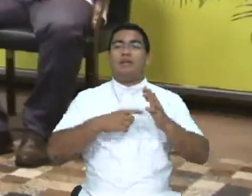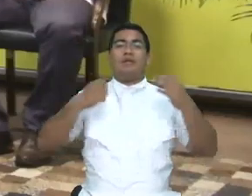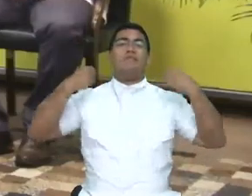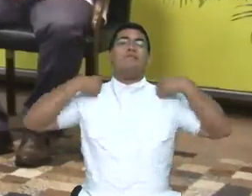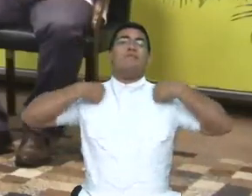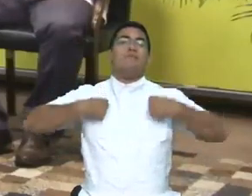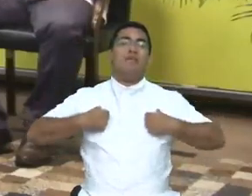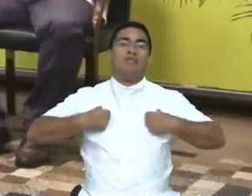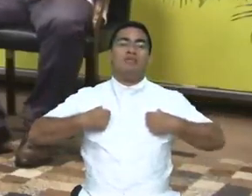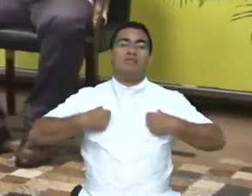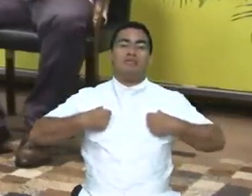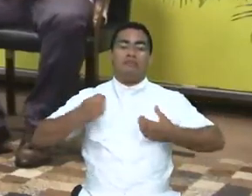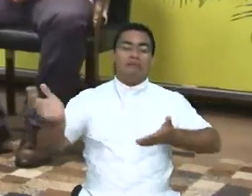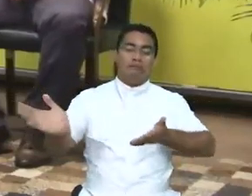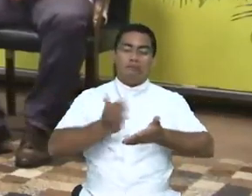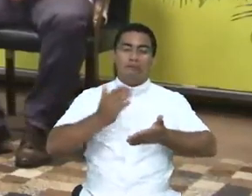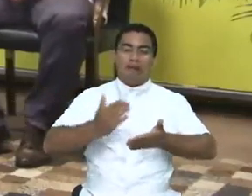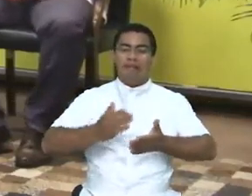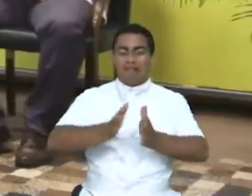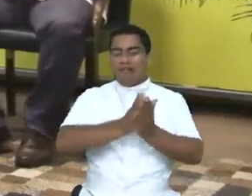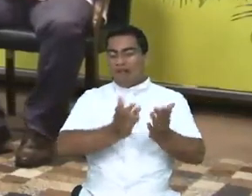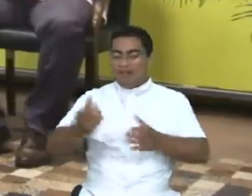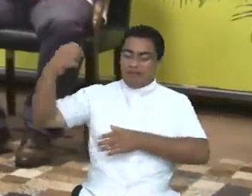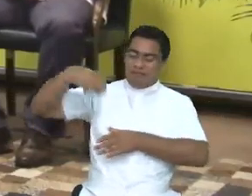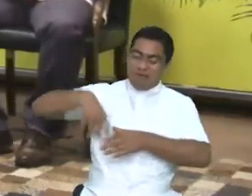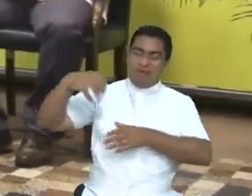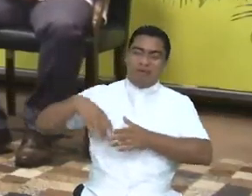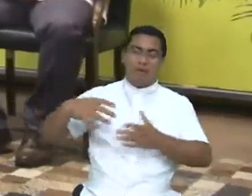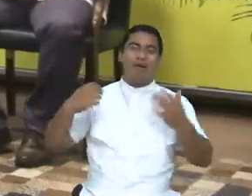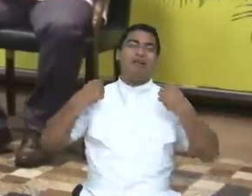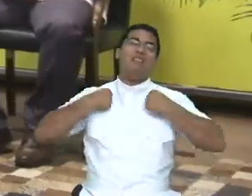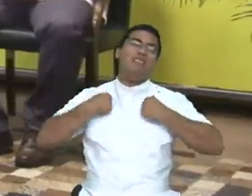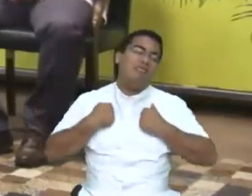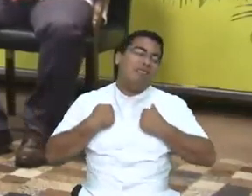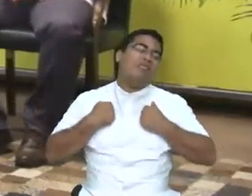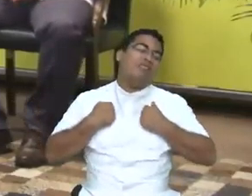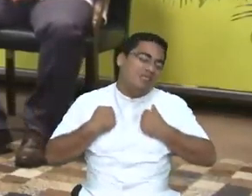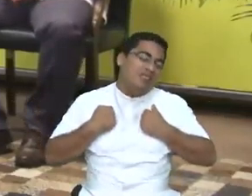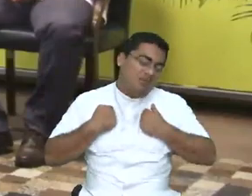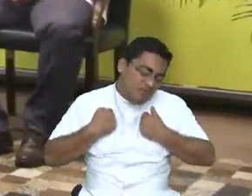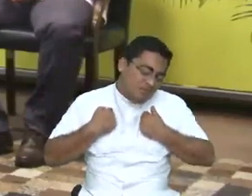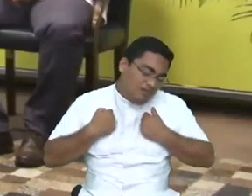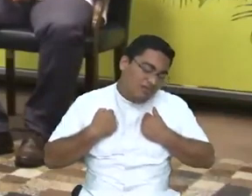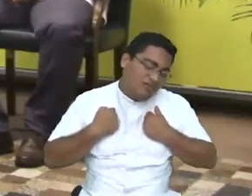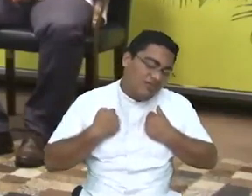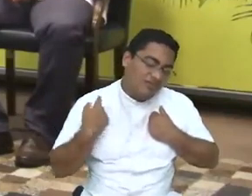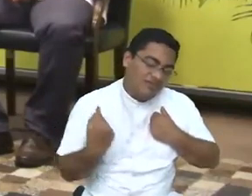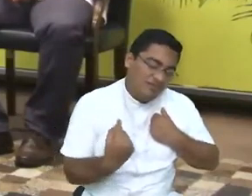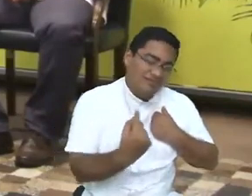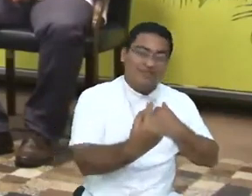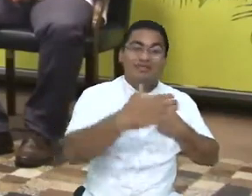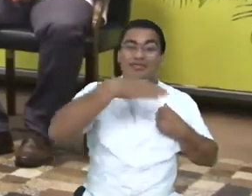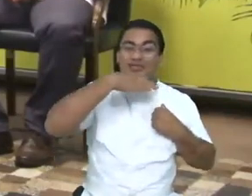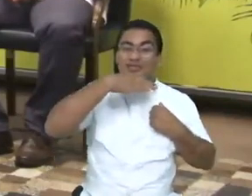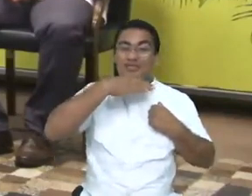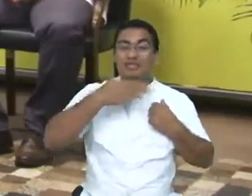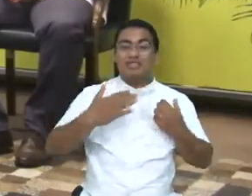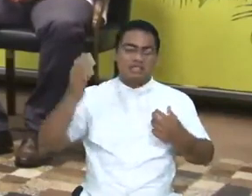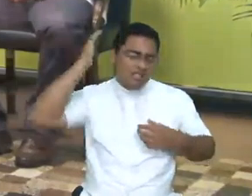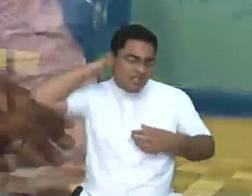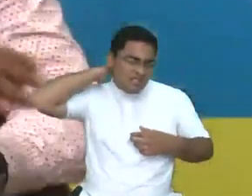van cargadas del libro. Porque están muy cargadas del libro. Eso es muy importante lo que usted acaba de decir, disculpe que le interrumpa, para complementar lo que está